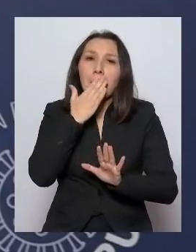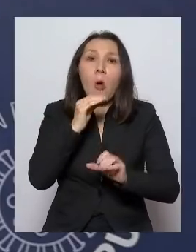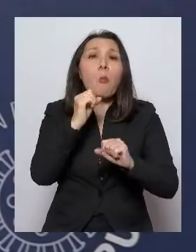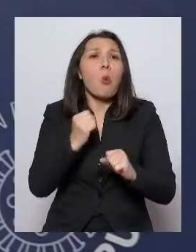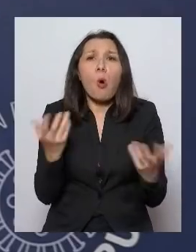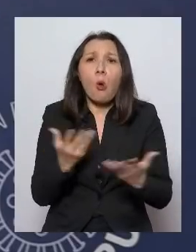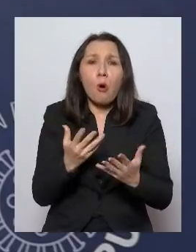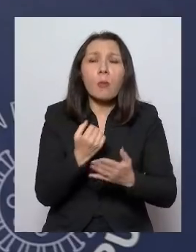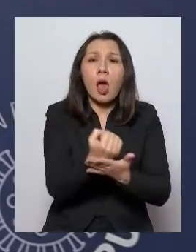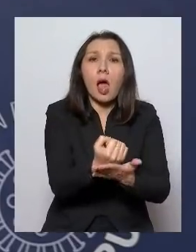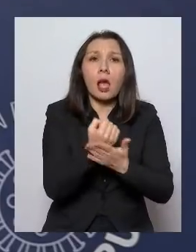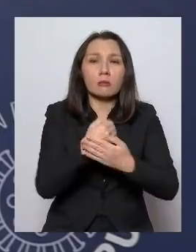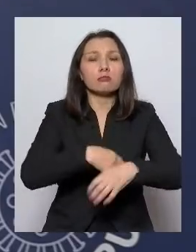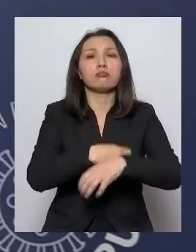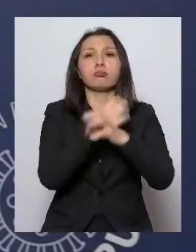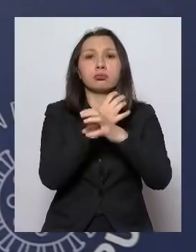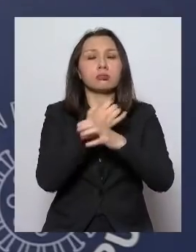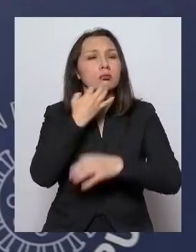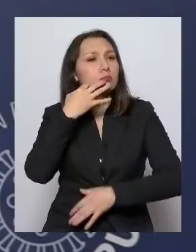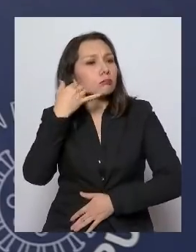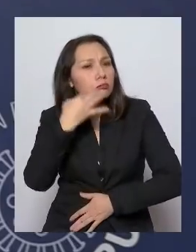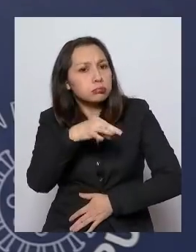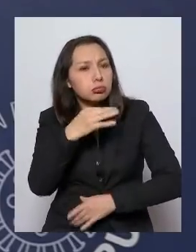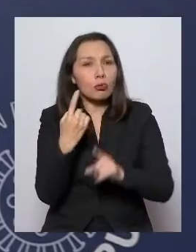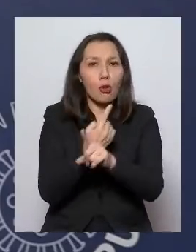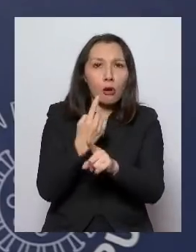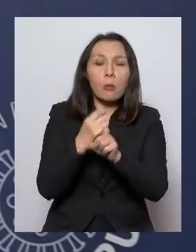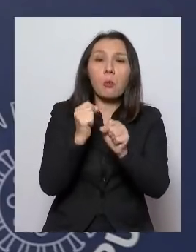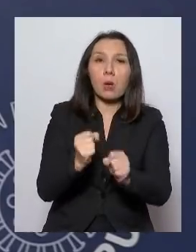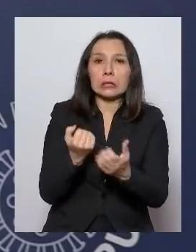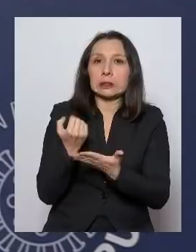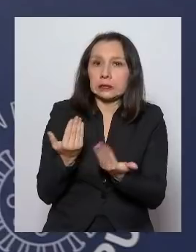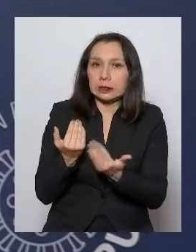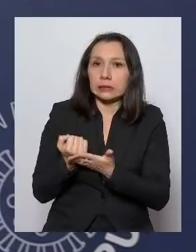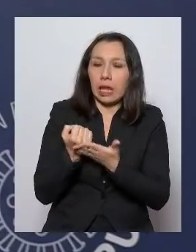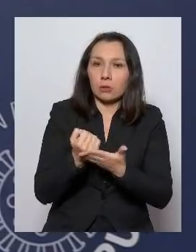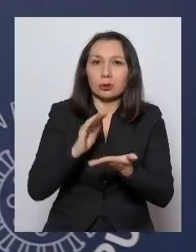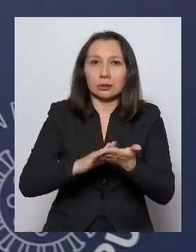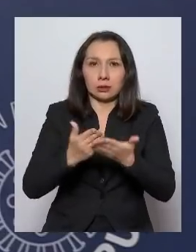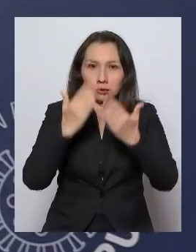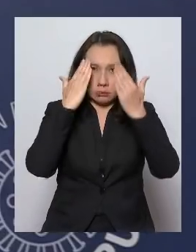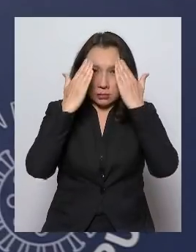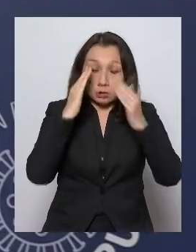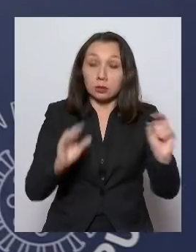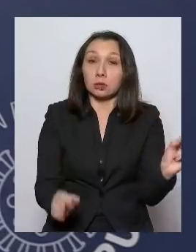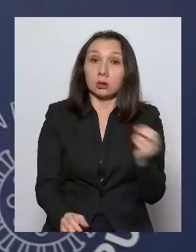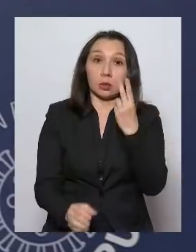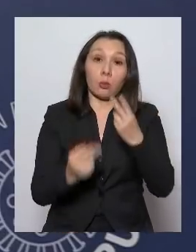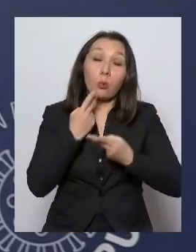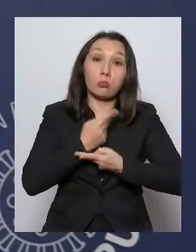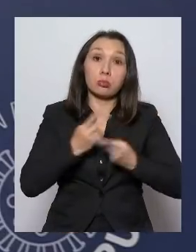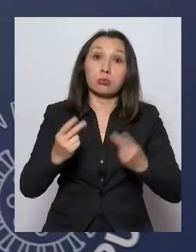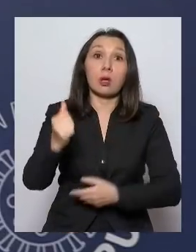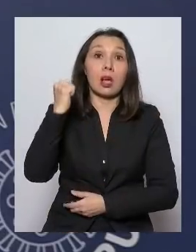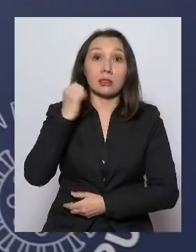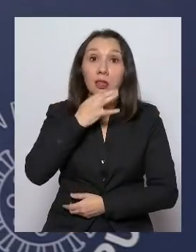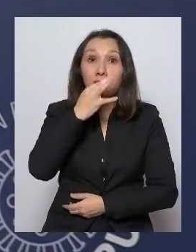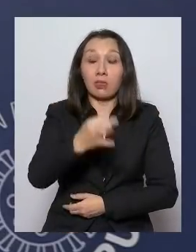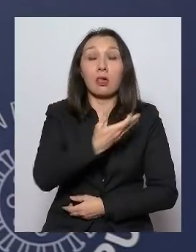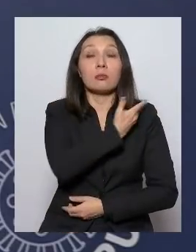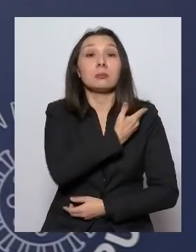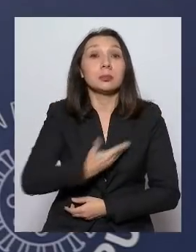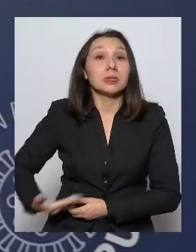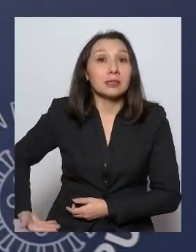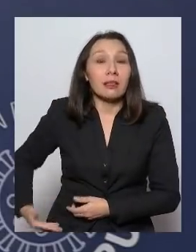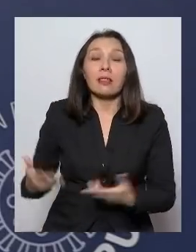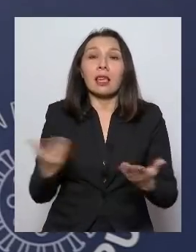recibir una ayuda como merecen y necesitan. El segundo anuncio que hizo Su Excelencia ayer se refiere a